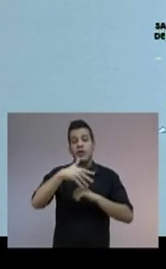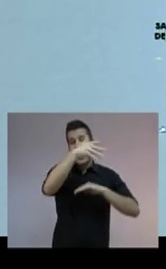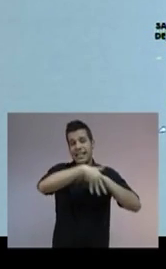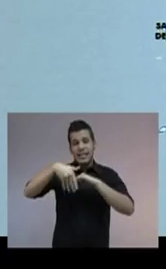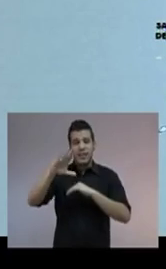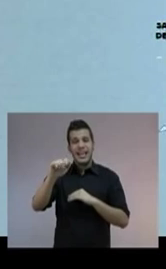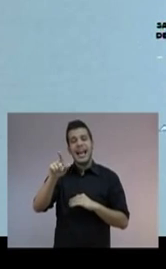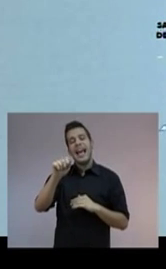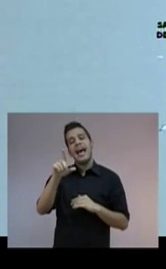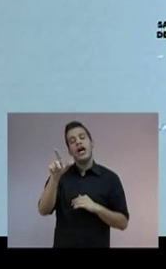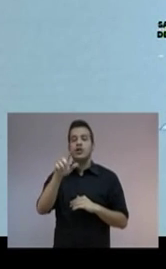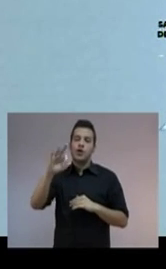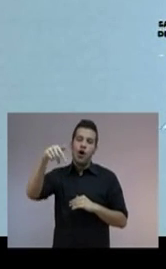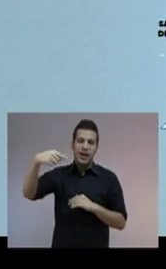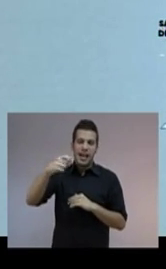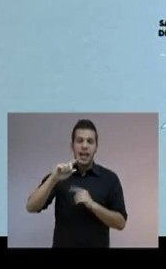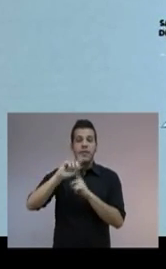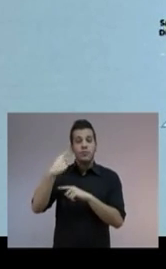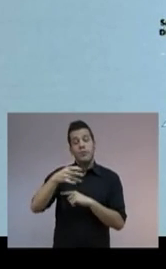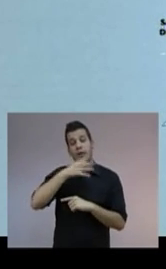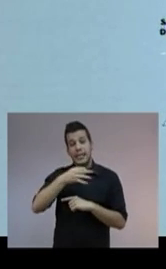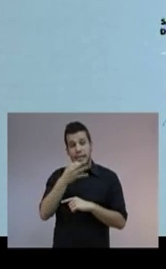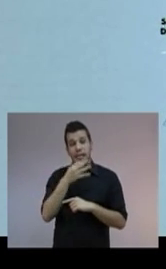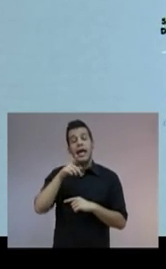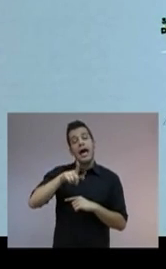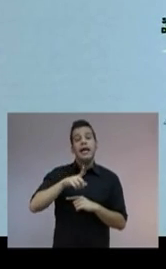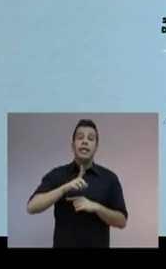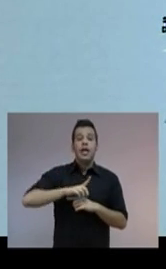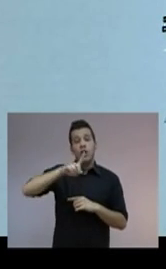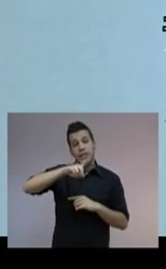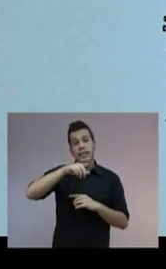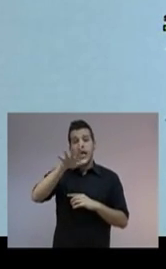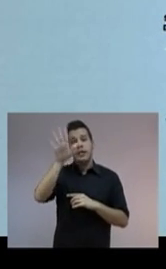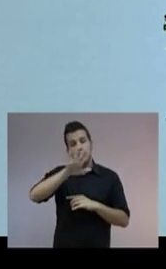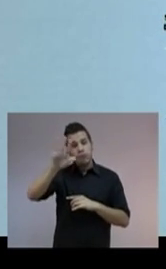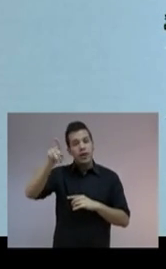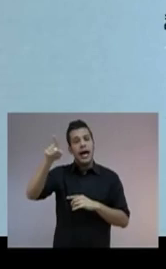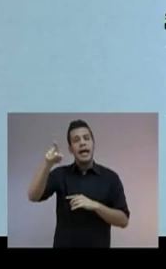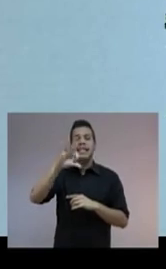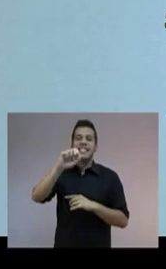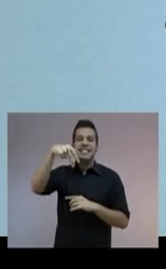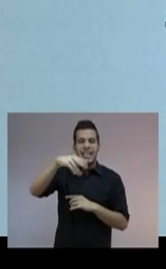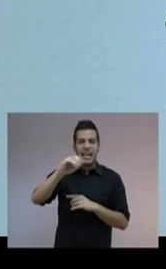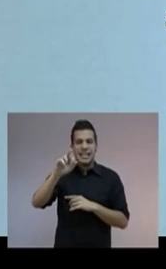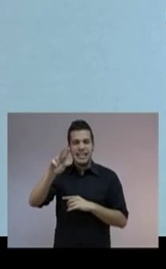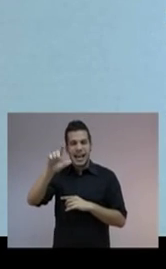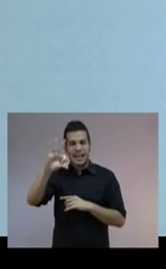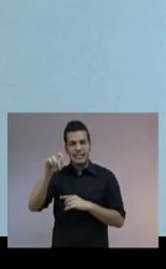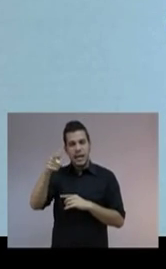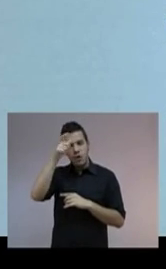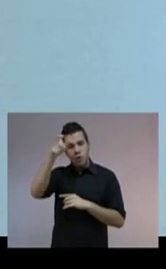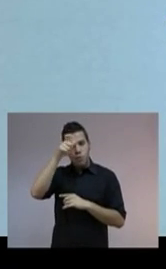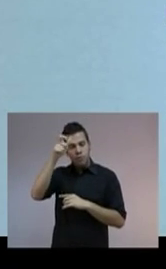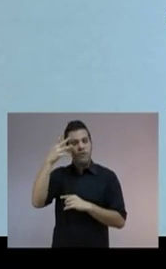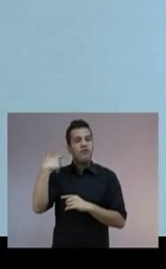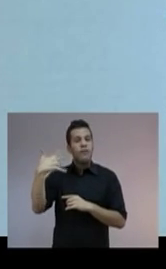tarde seguimos recorriendo el lado noreste de la isla de Ibiza y allí nos paramos en Sant Carles, un pueblecito famoso por su variopinto mercadillo